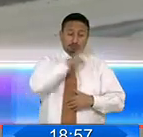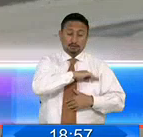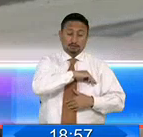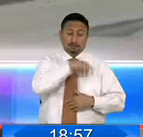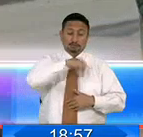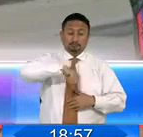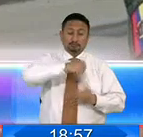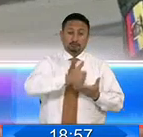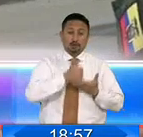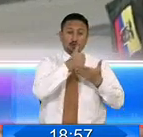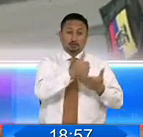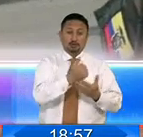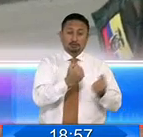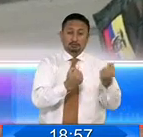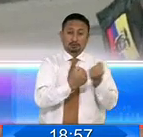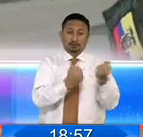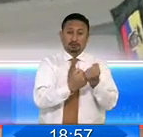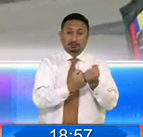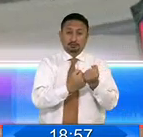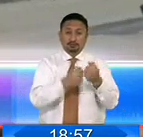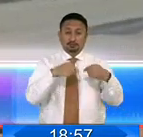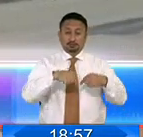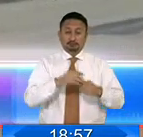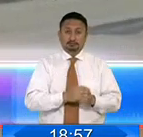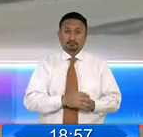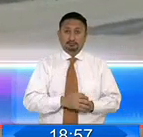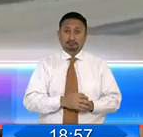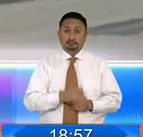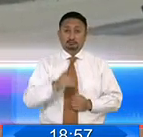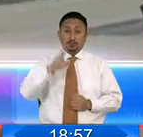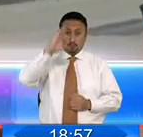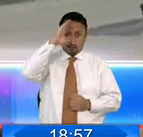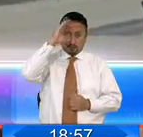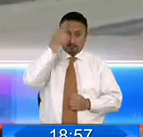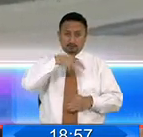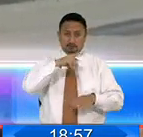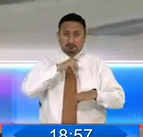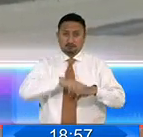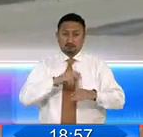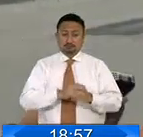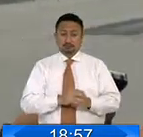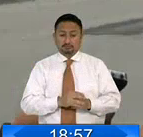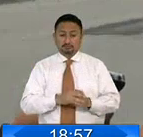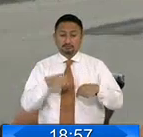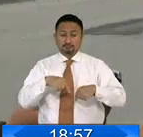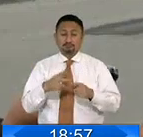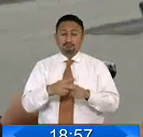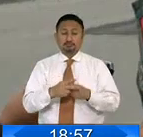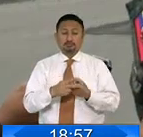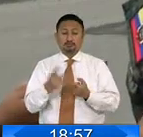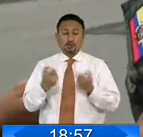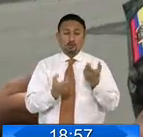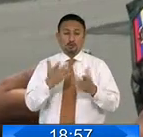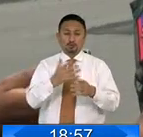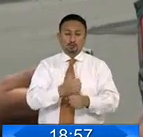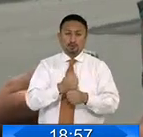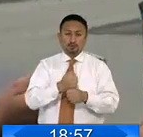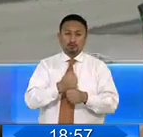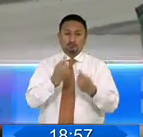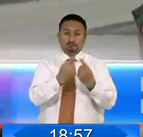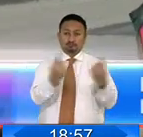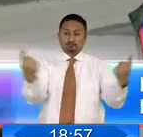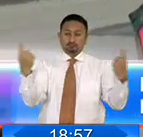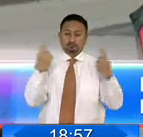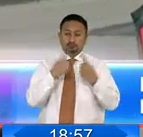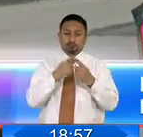poder ayudar o de poder cooperar con la institución la policía nacional tenga ejecutar cierta seguridad en el círculo